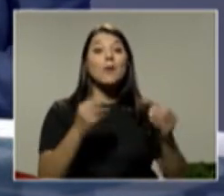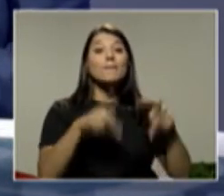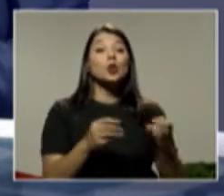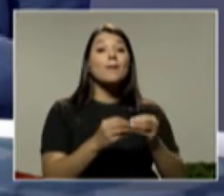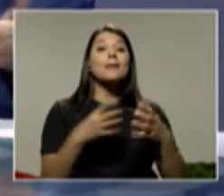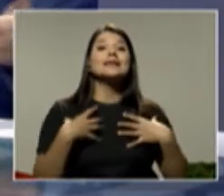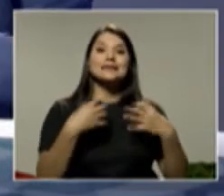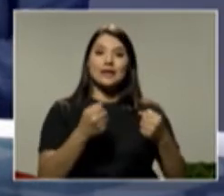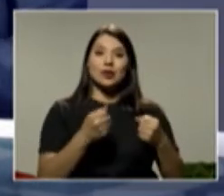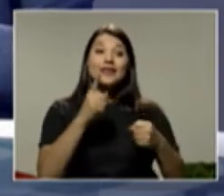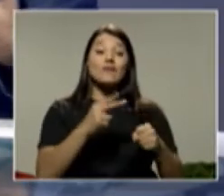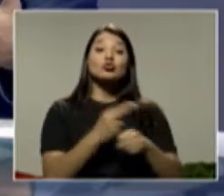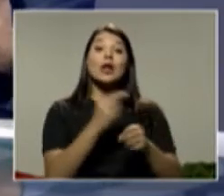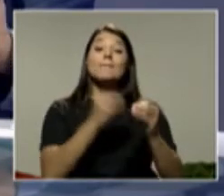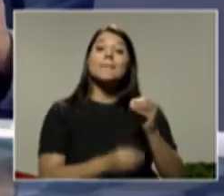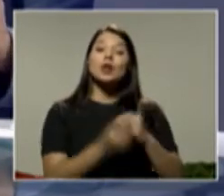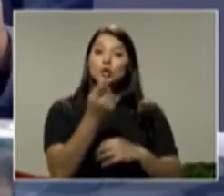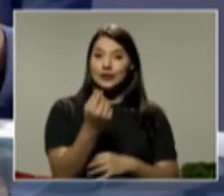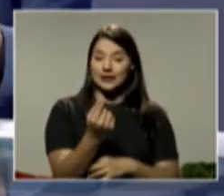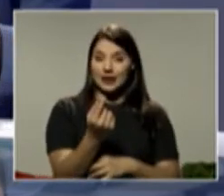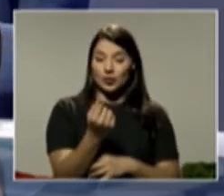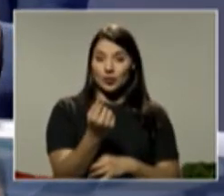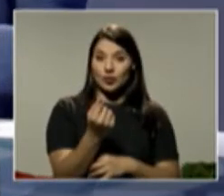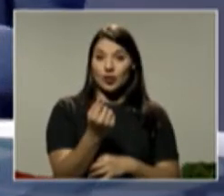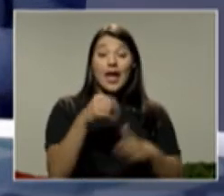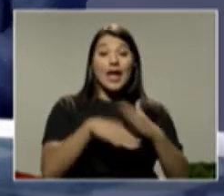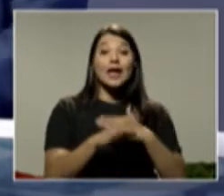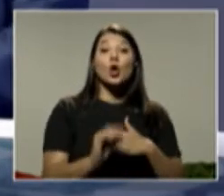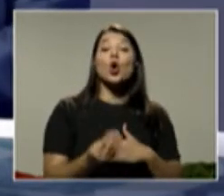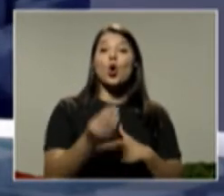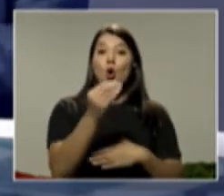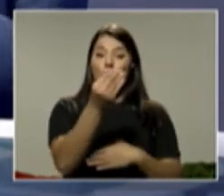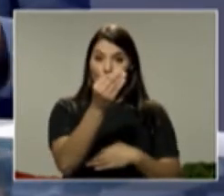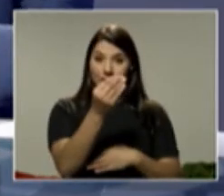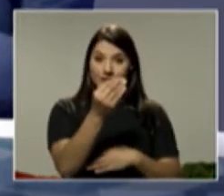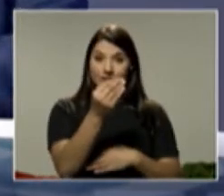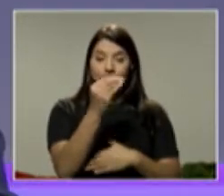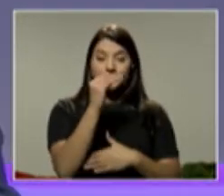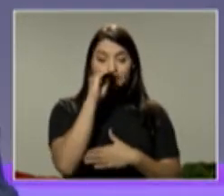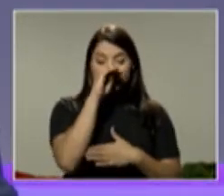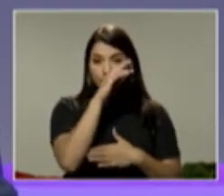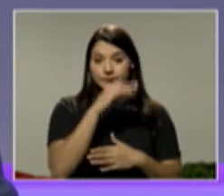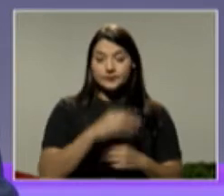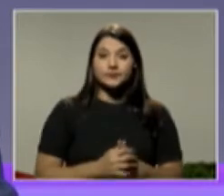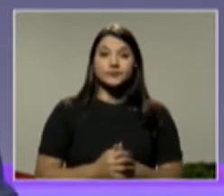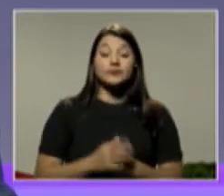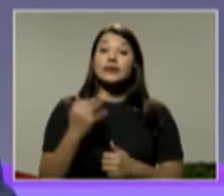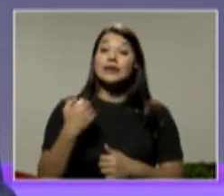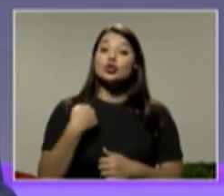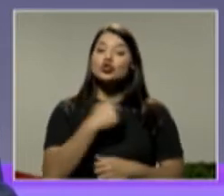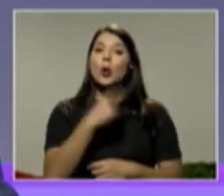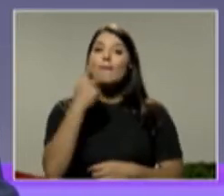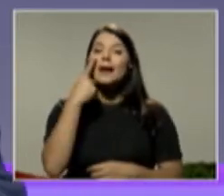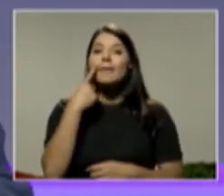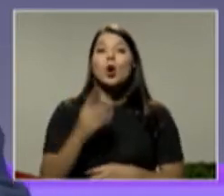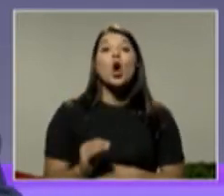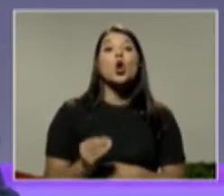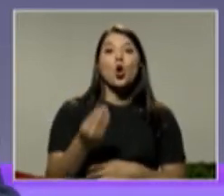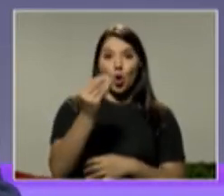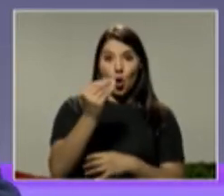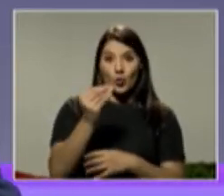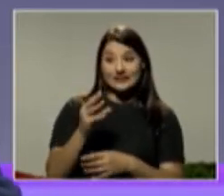tener que invertir menos en jóvenes que encuentran la vida fácil. Si vemos a los muchachos involucrados